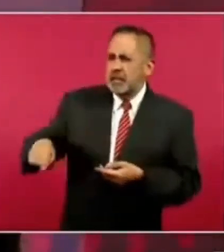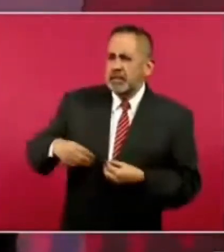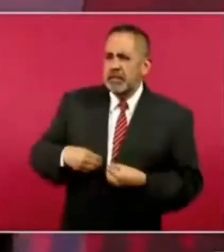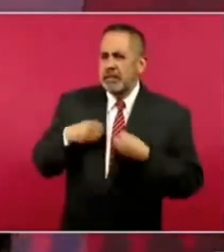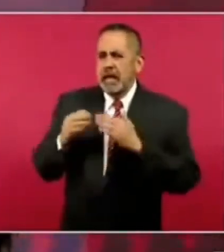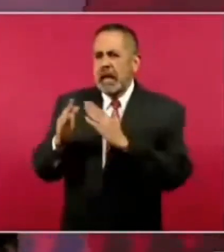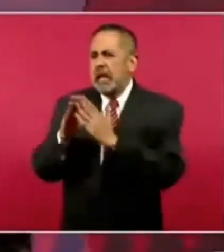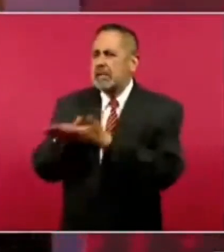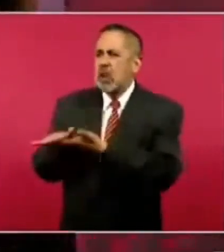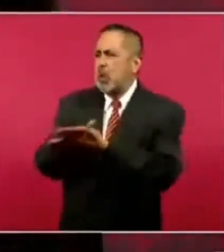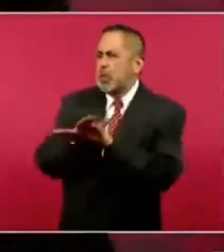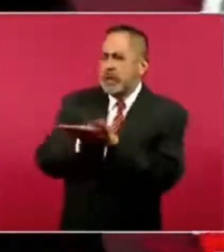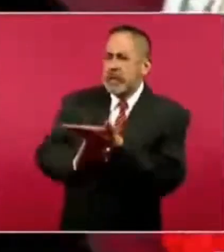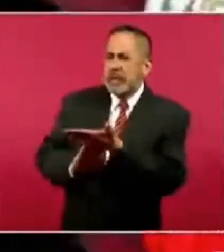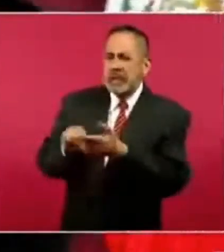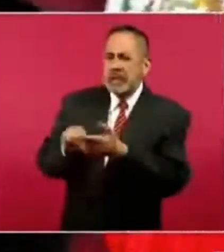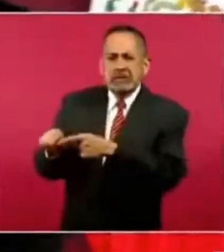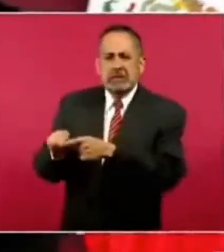una casa